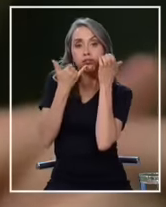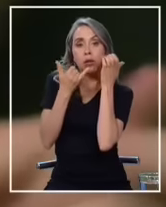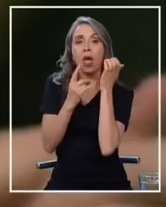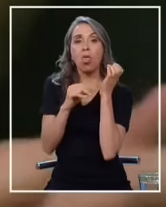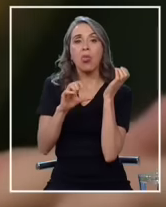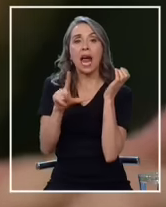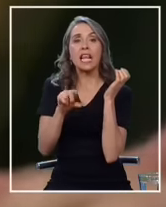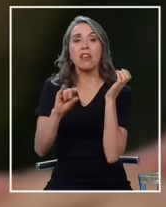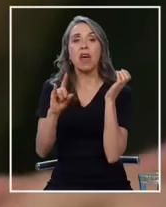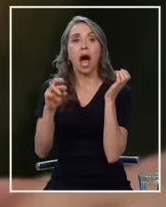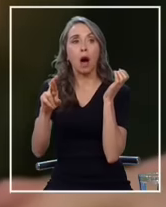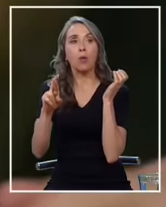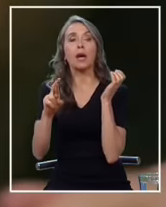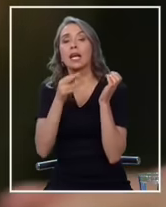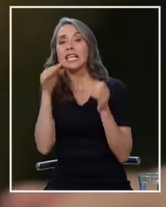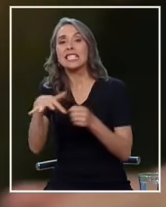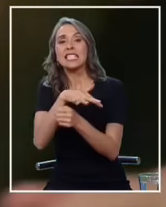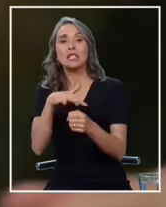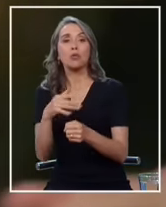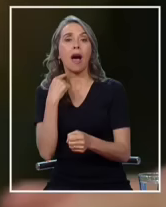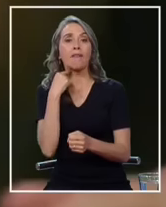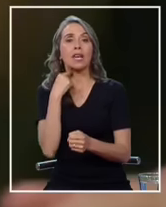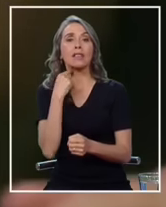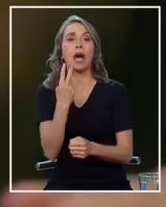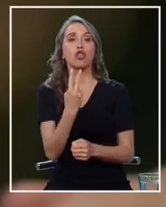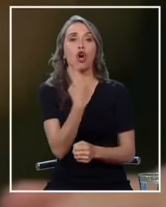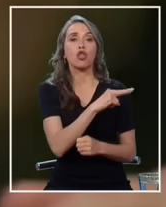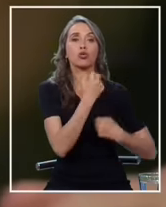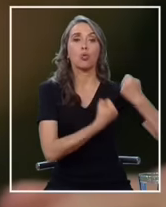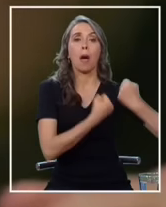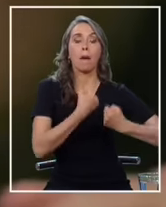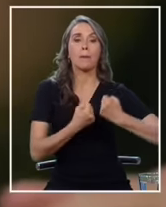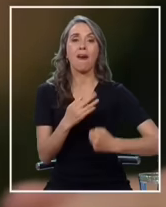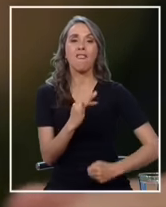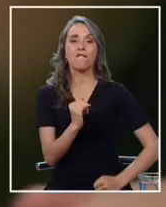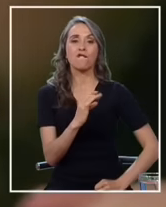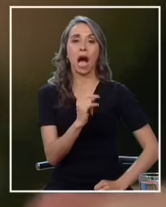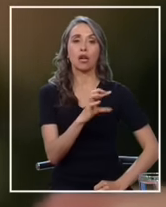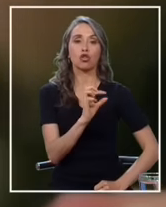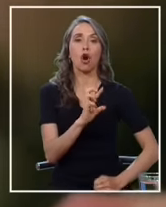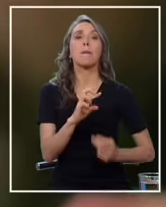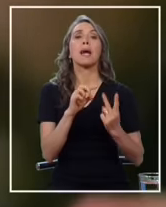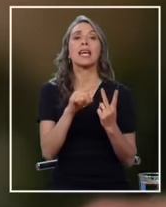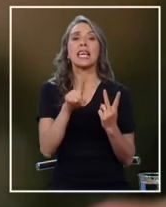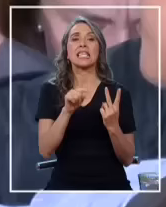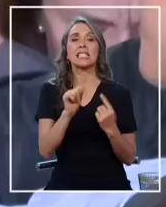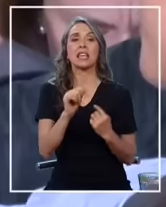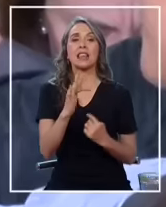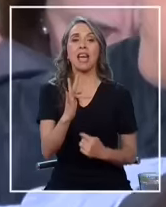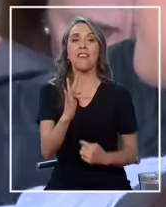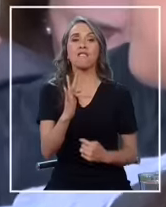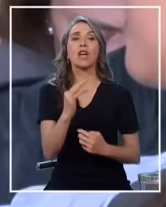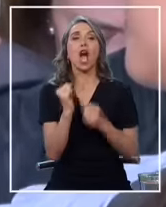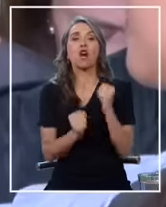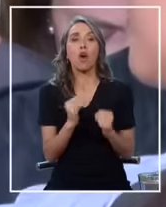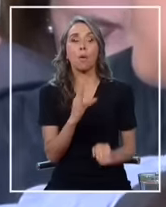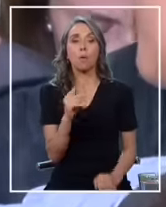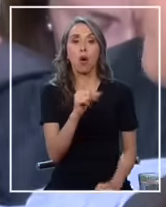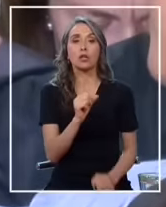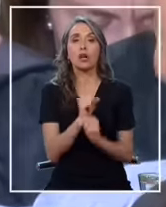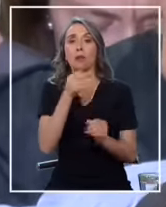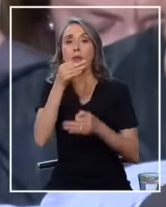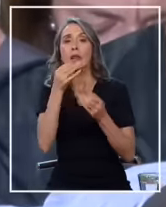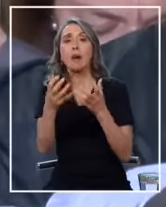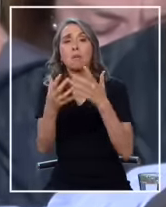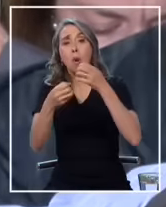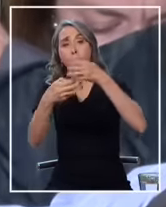estaba conversando respecto de la situación que afectaba a dos de sus empresas, en particular Factop y STF Corredores de Bolsa. No quiero hacer pronósticos de pena porque son